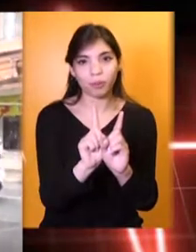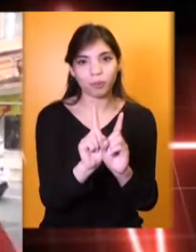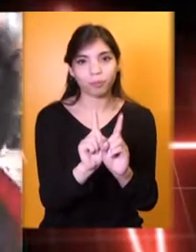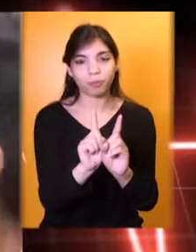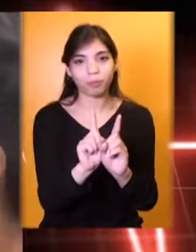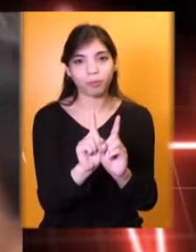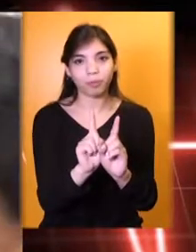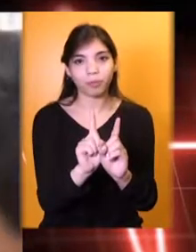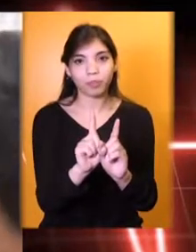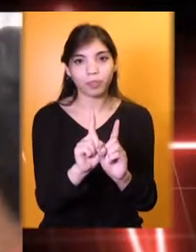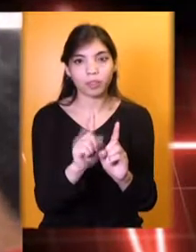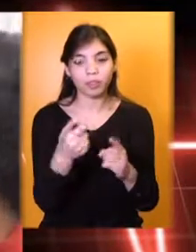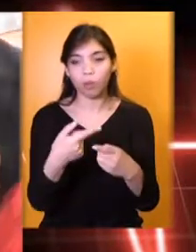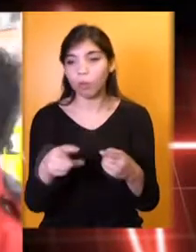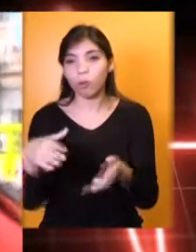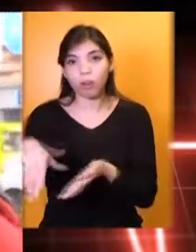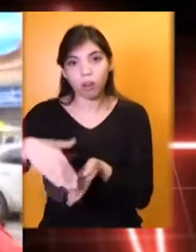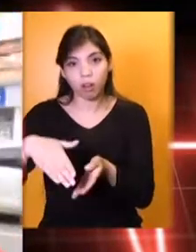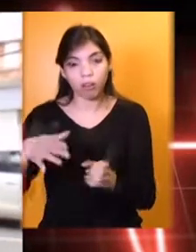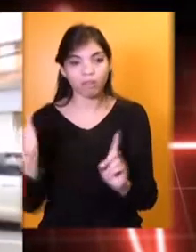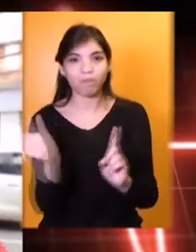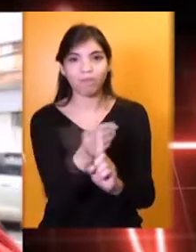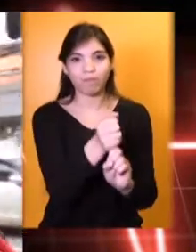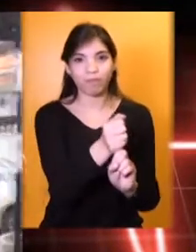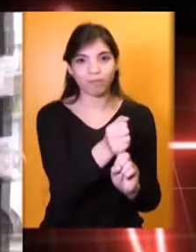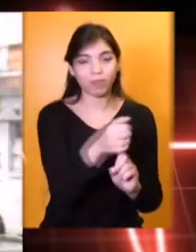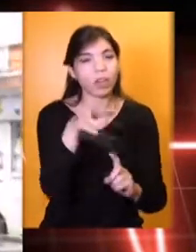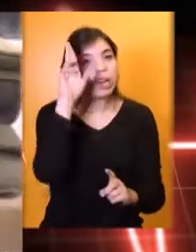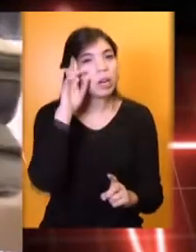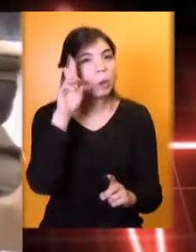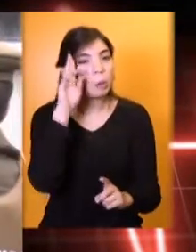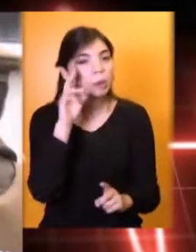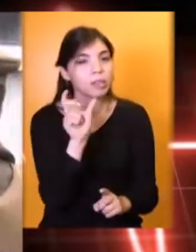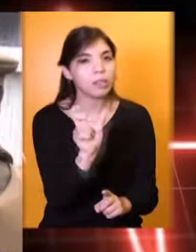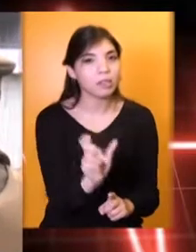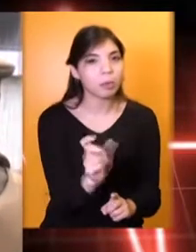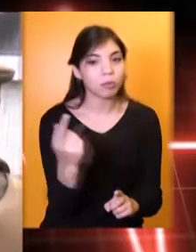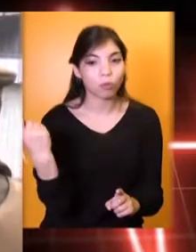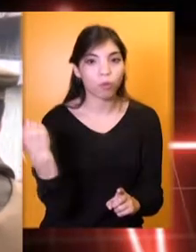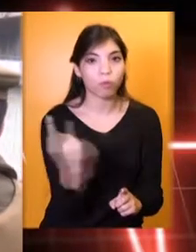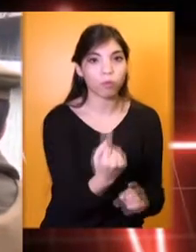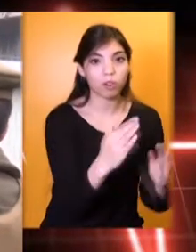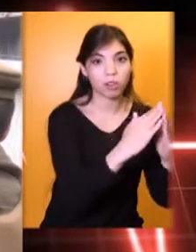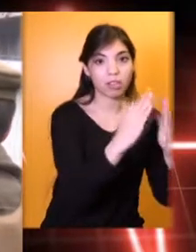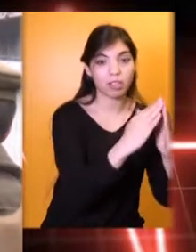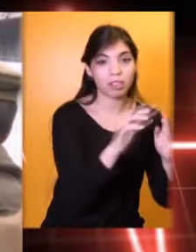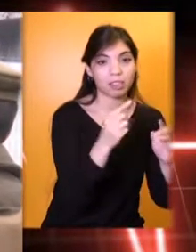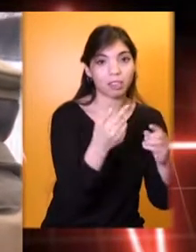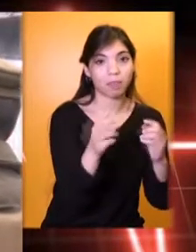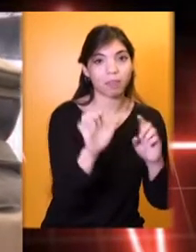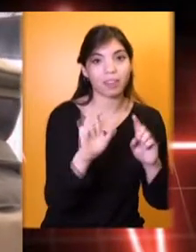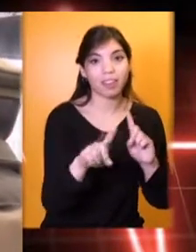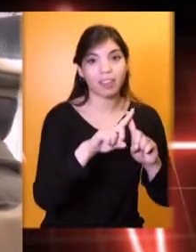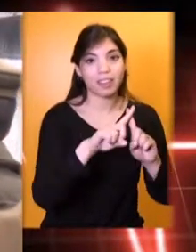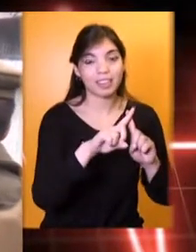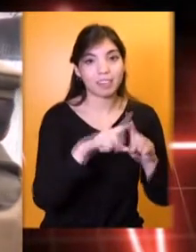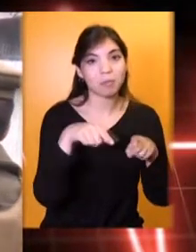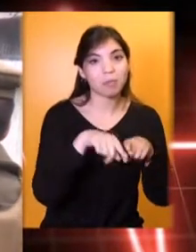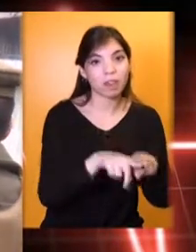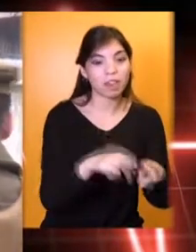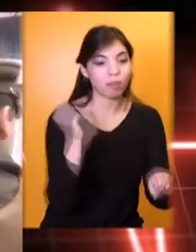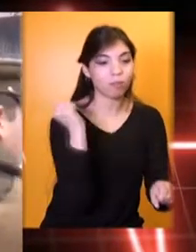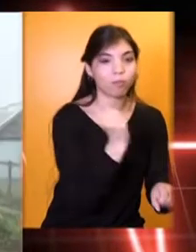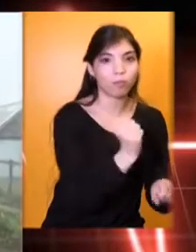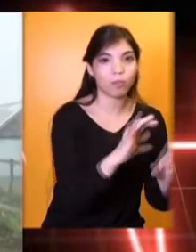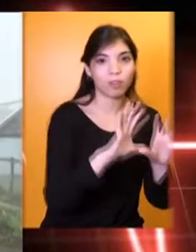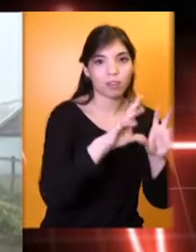en el punto de allá abajo, donde logramos detenerlo. El sujeto, recordemos, llegó a la casa de la expareja